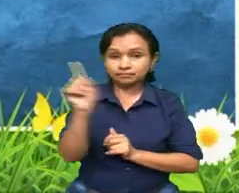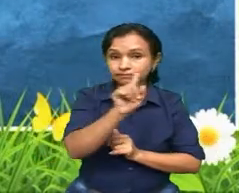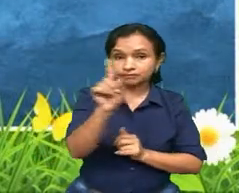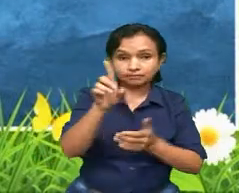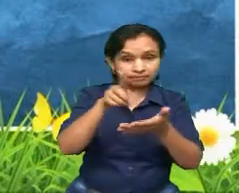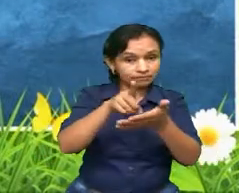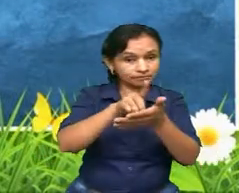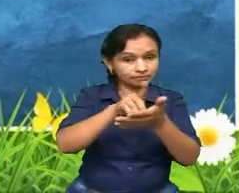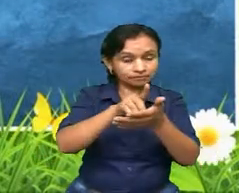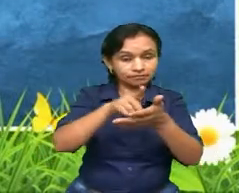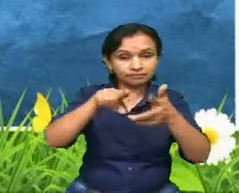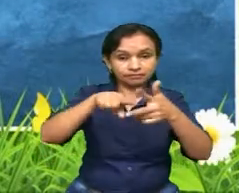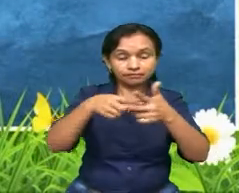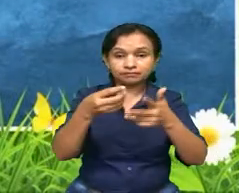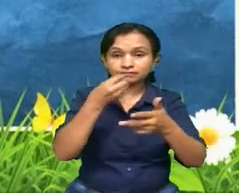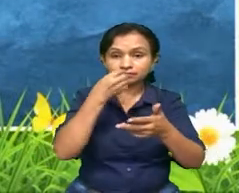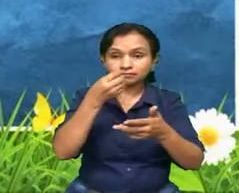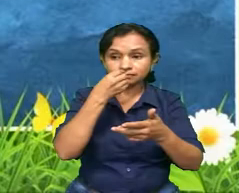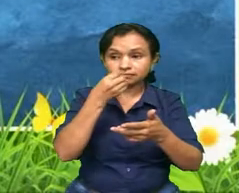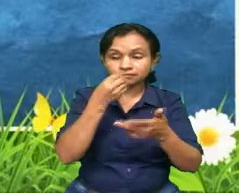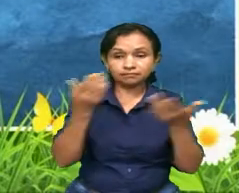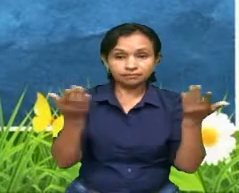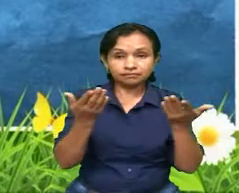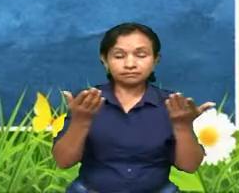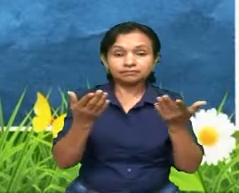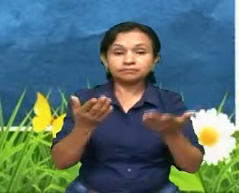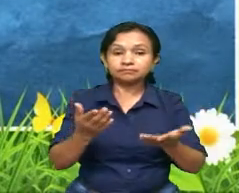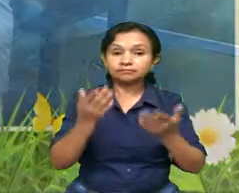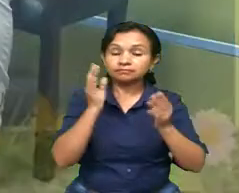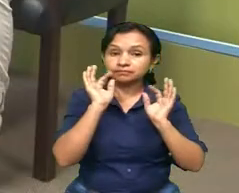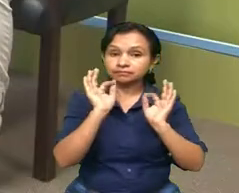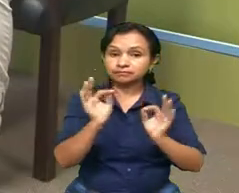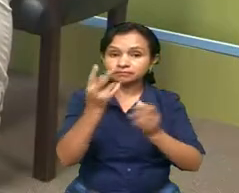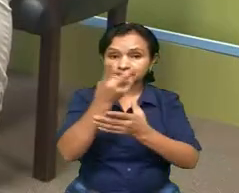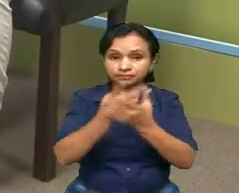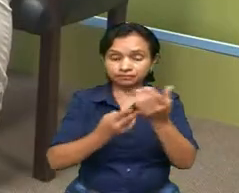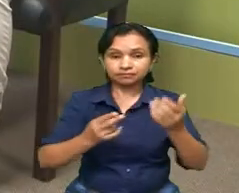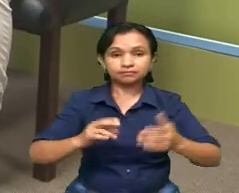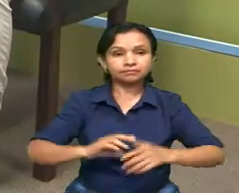en iniciar su consumo. Es por el bien de ambos.